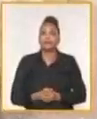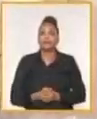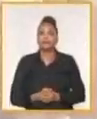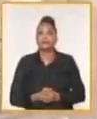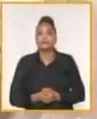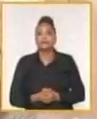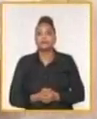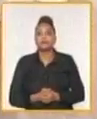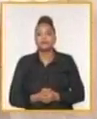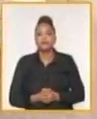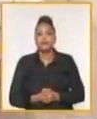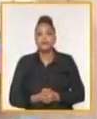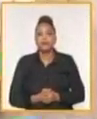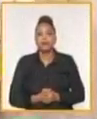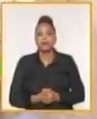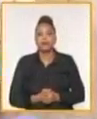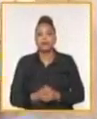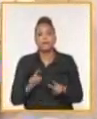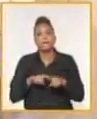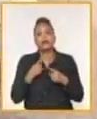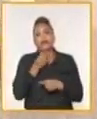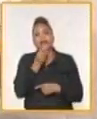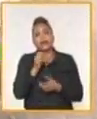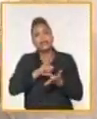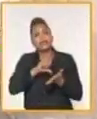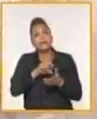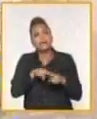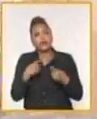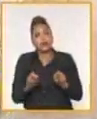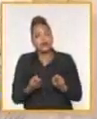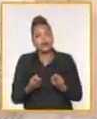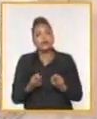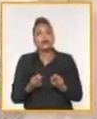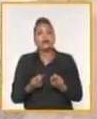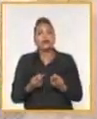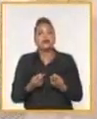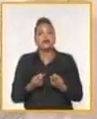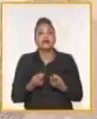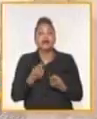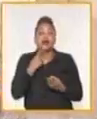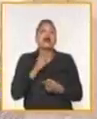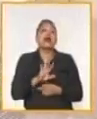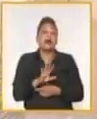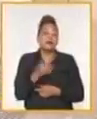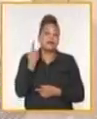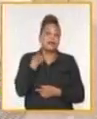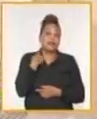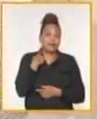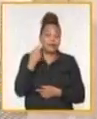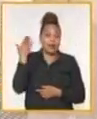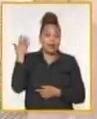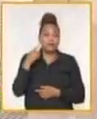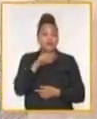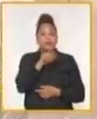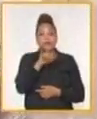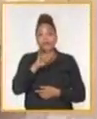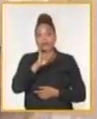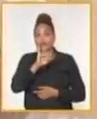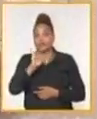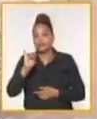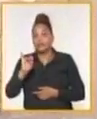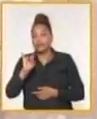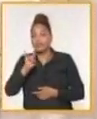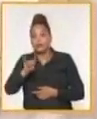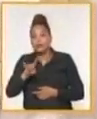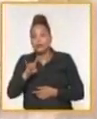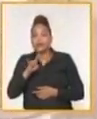Entonces, ahora, rápidamente, ¿por qué Irán? No es porque sea la bisagra, es porque Irán en el año 79 hizo una revolución. Que no lo creamos a